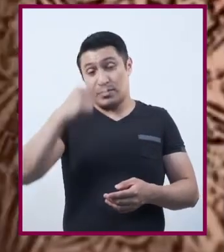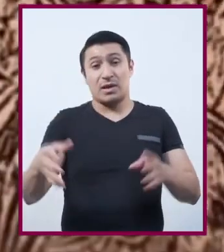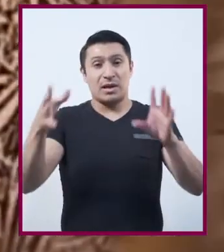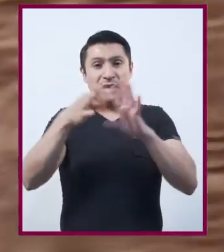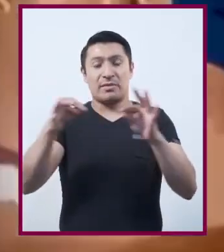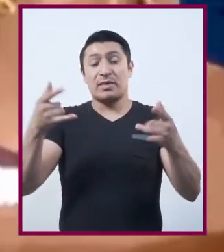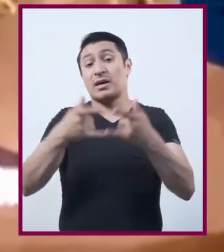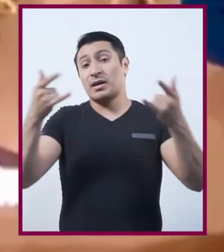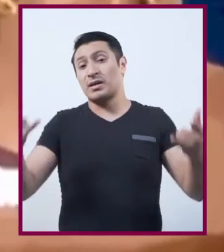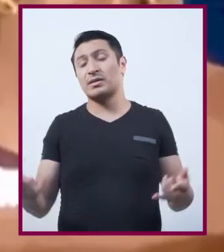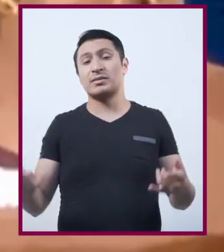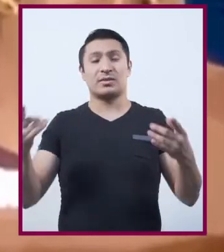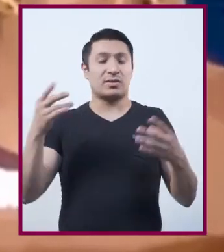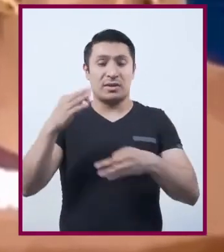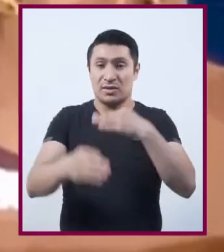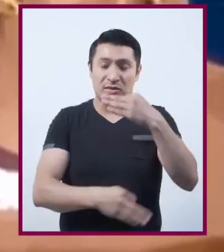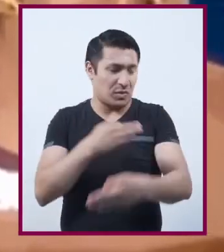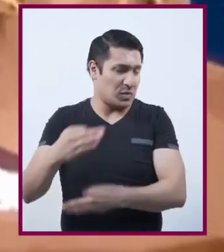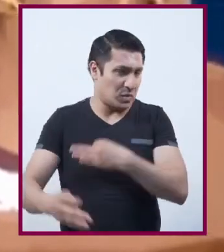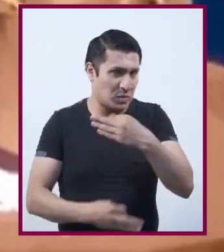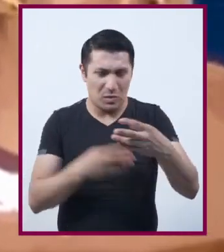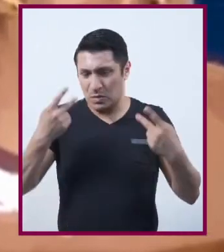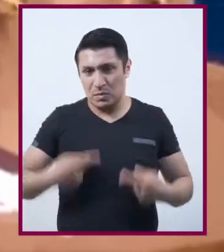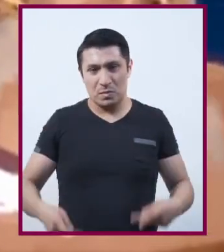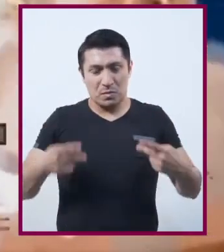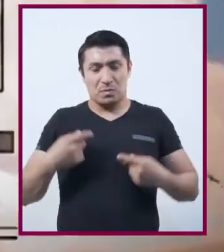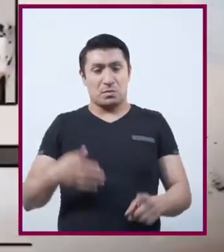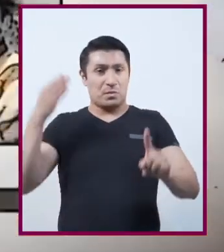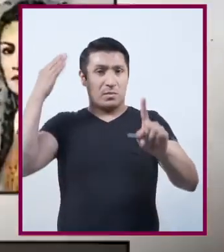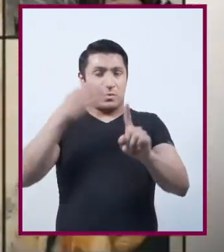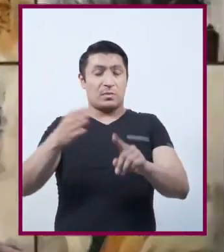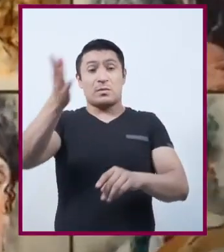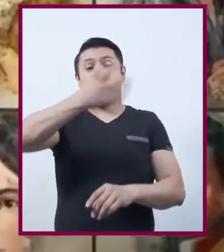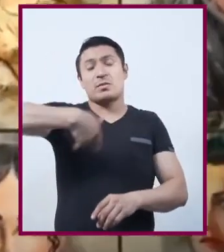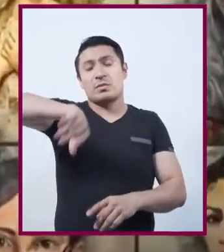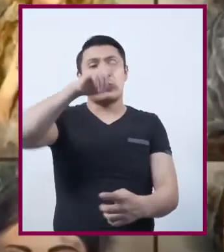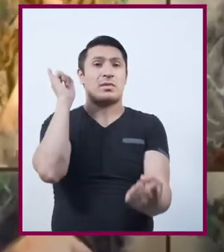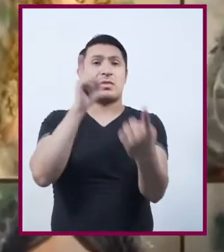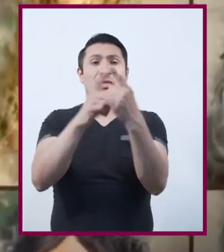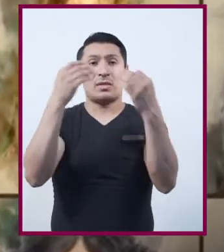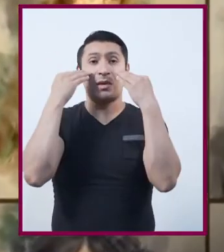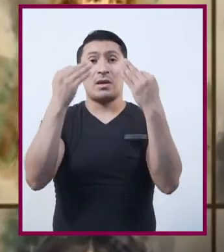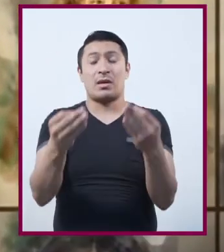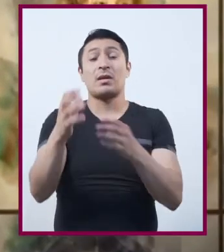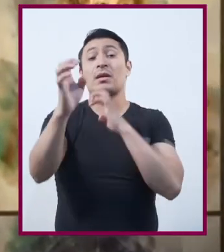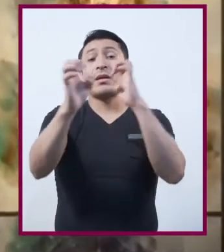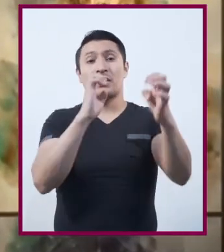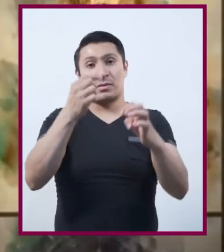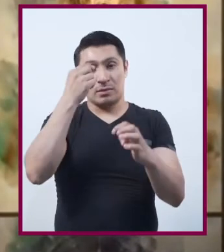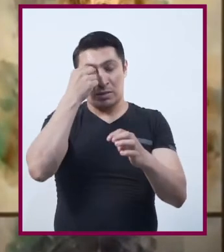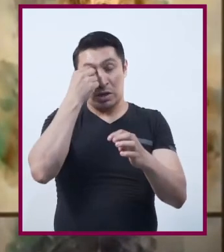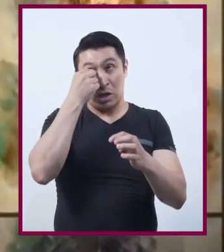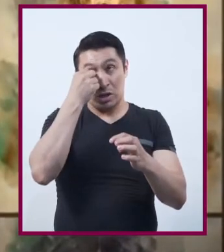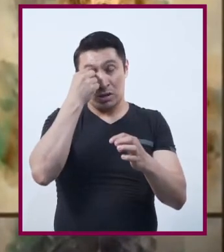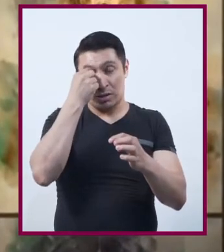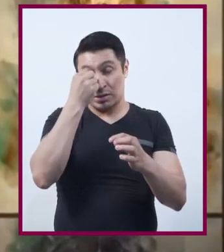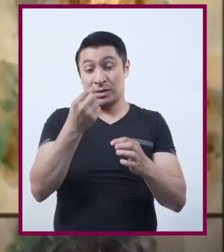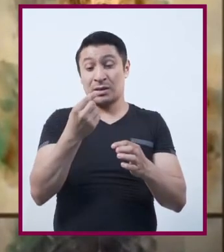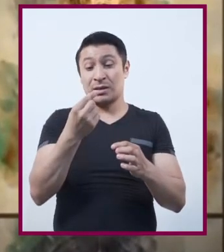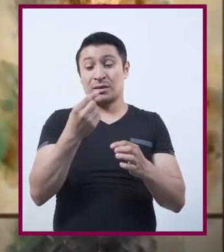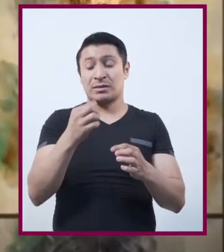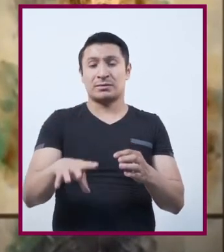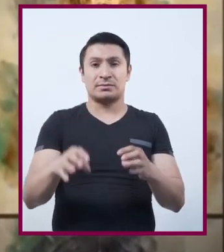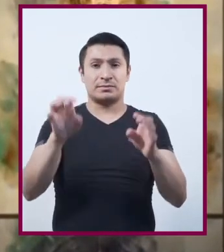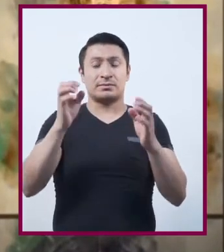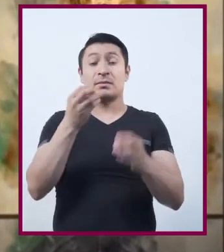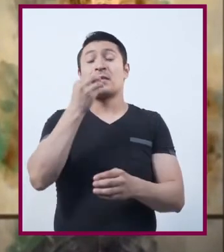hechos históricos, las y los cronistas, a su vez, también buscan a testigos de acontecimientos pasados para entrevistarlos. Aunque